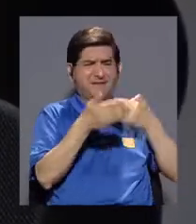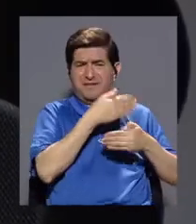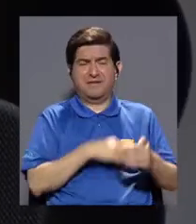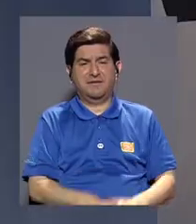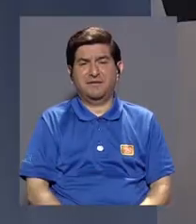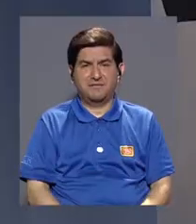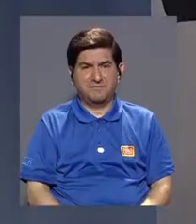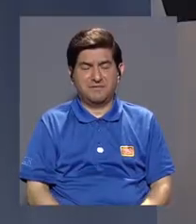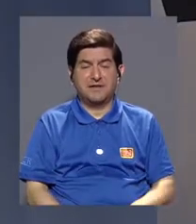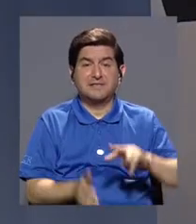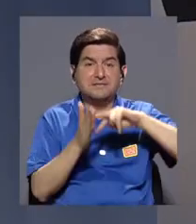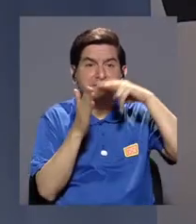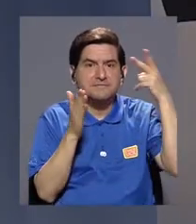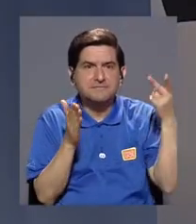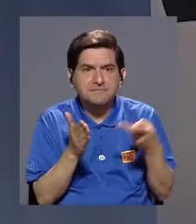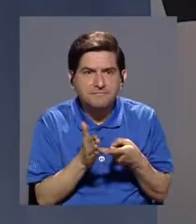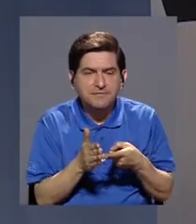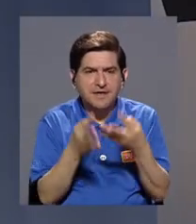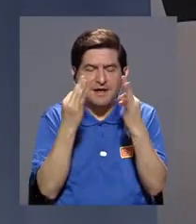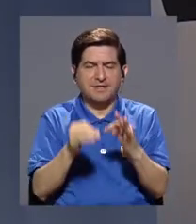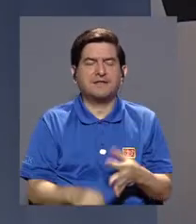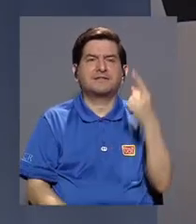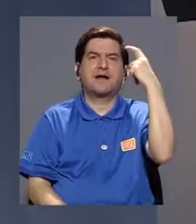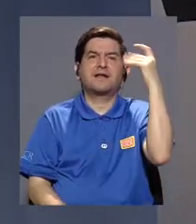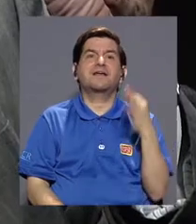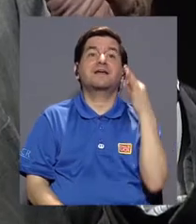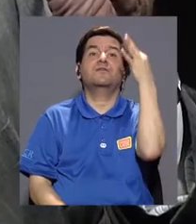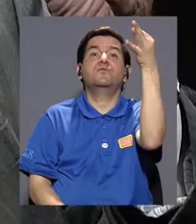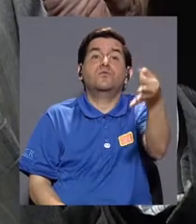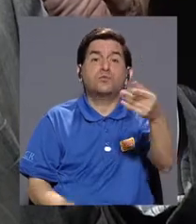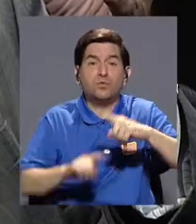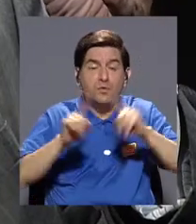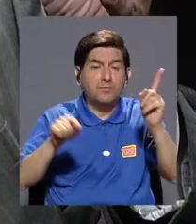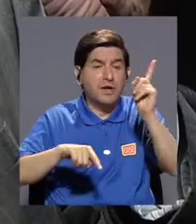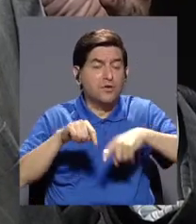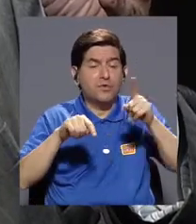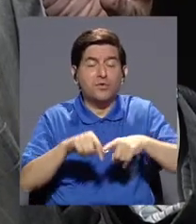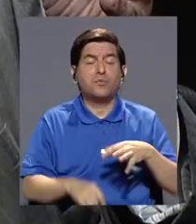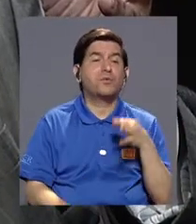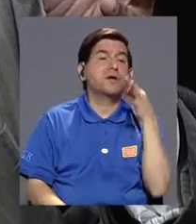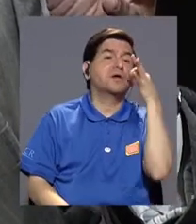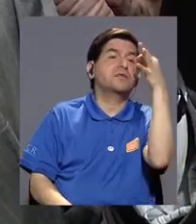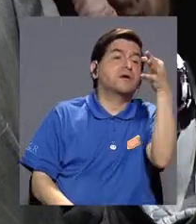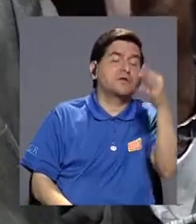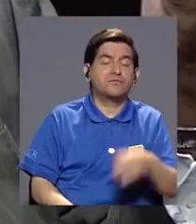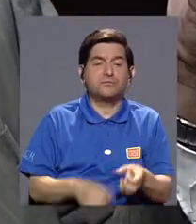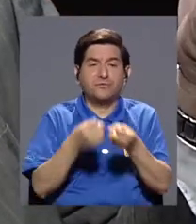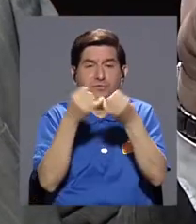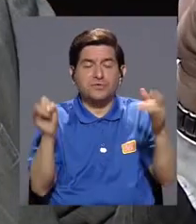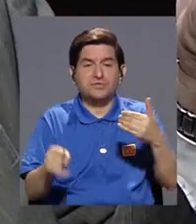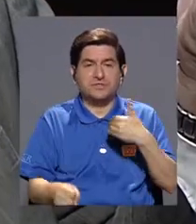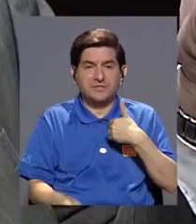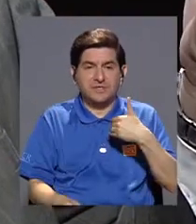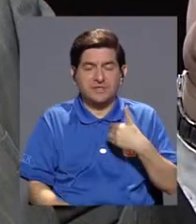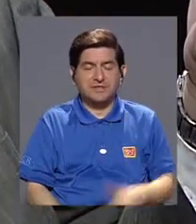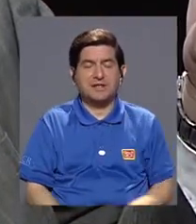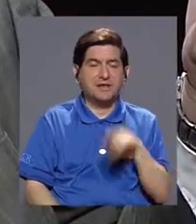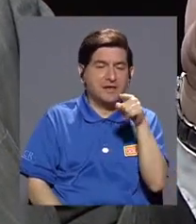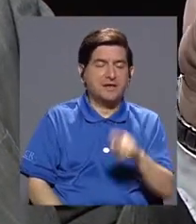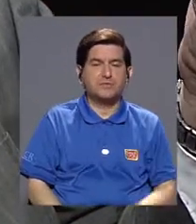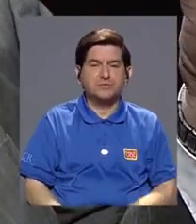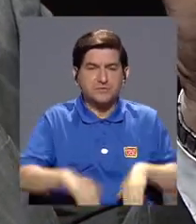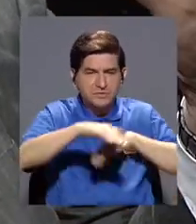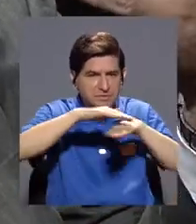pasado. Y va a ser poco... Se trata de ir al futuro, pero usted no puede ir al futuro si no tiene hombros en que